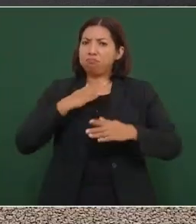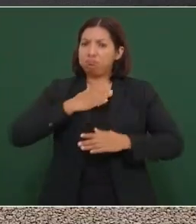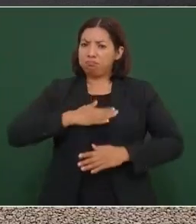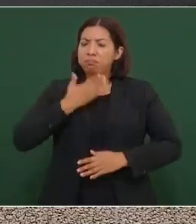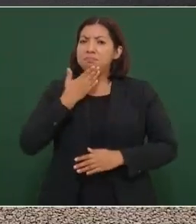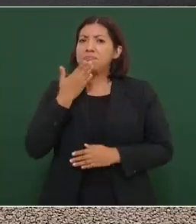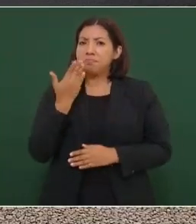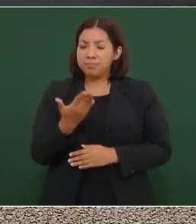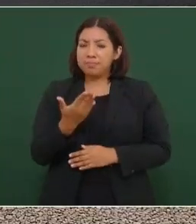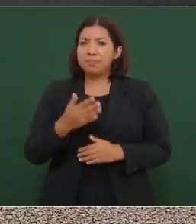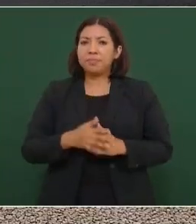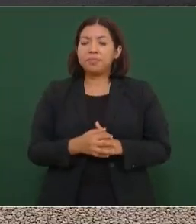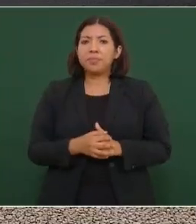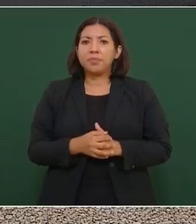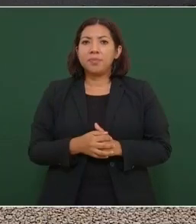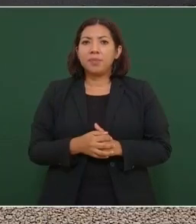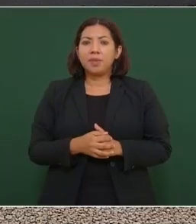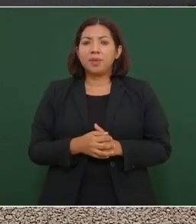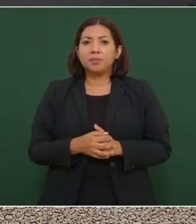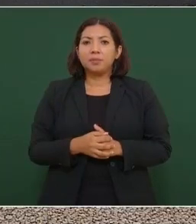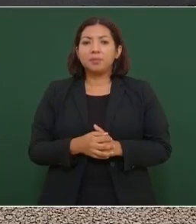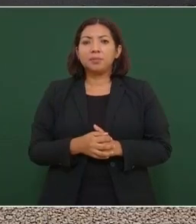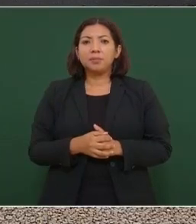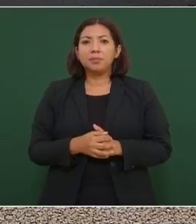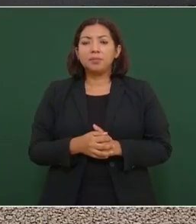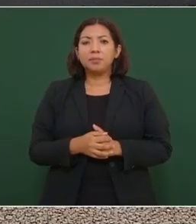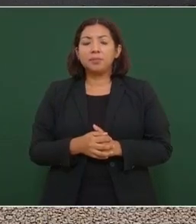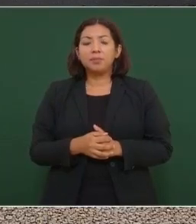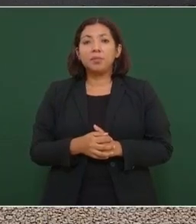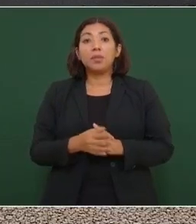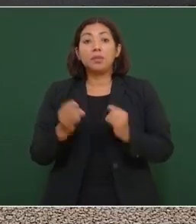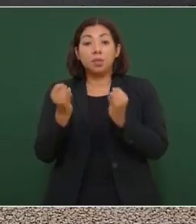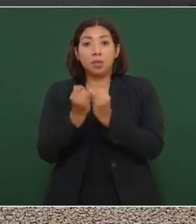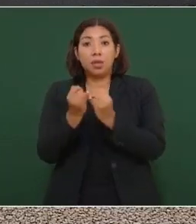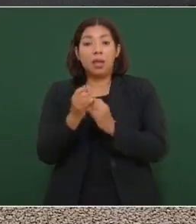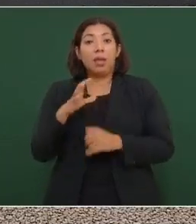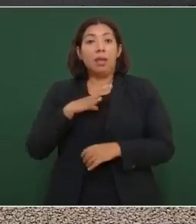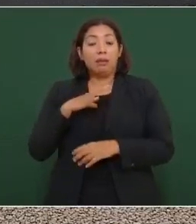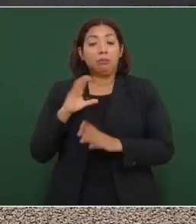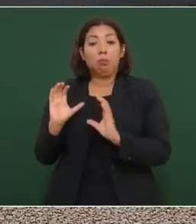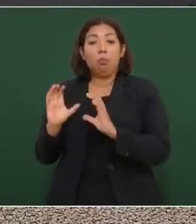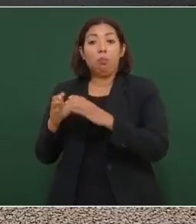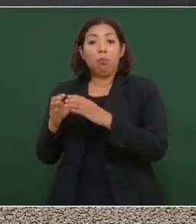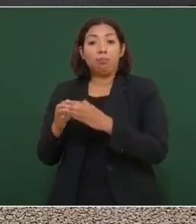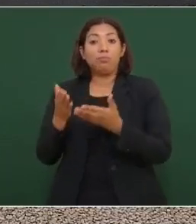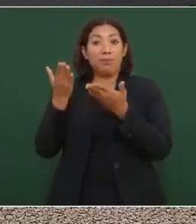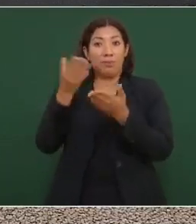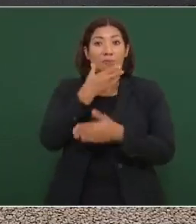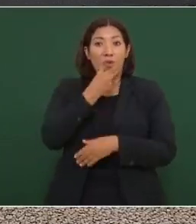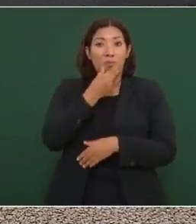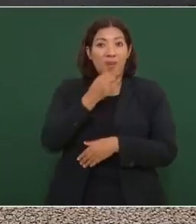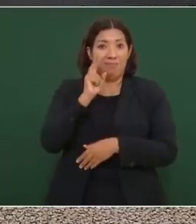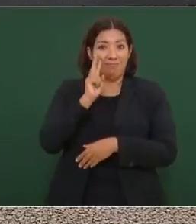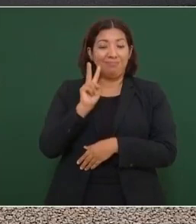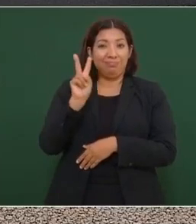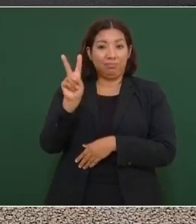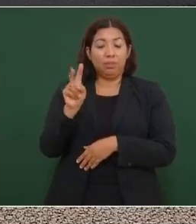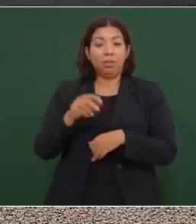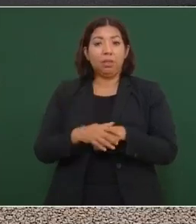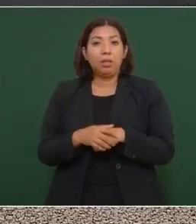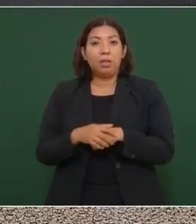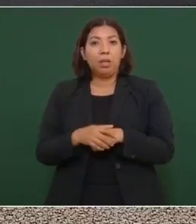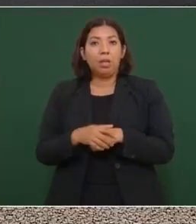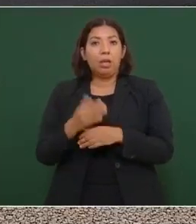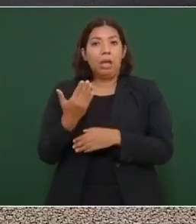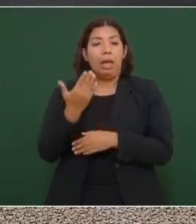generando esta vinculación. Él es Venancio. Muchos limoneros de las comunidades como él han logrado vender ya su caja de limón, que antes la